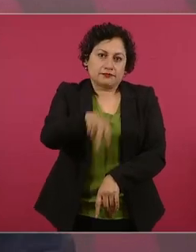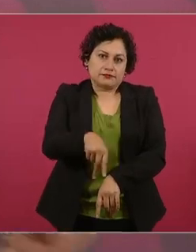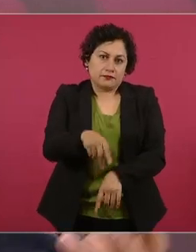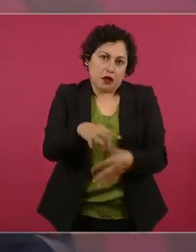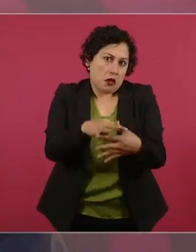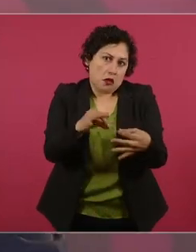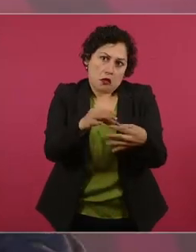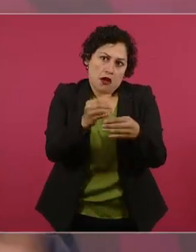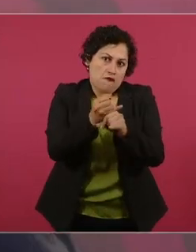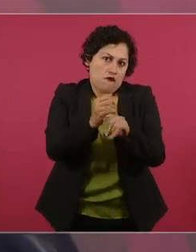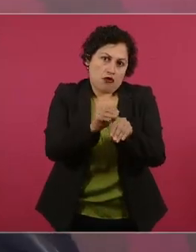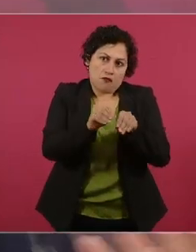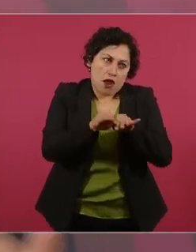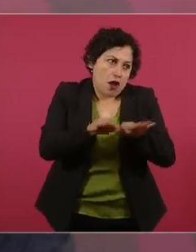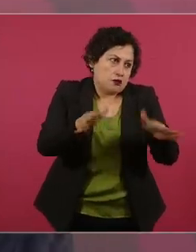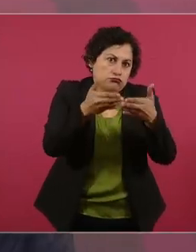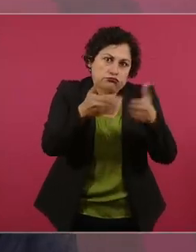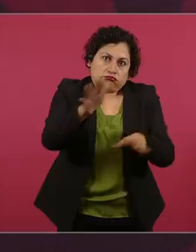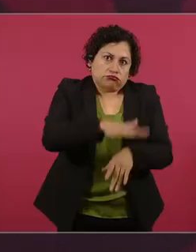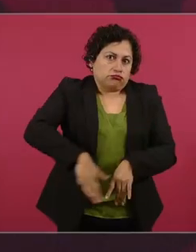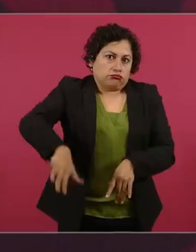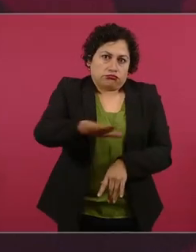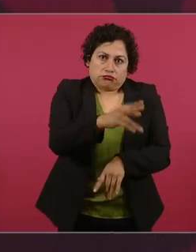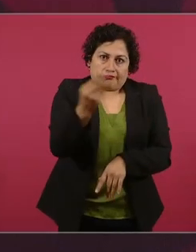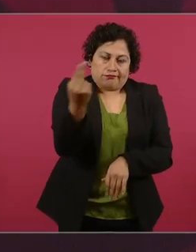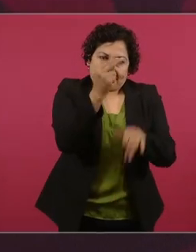Y la vida pública tiene que ser cada vez más pública.